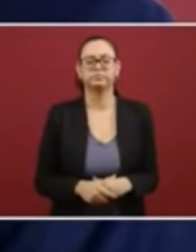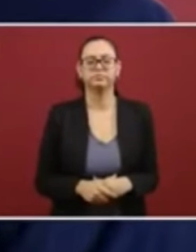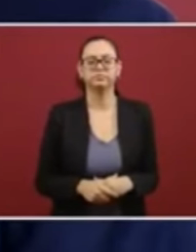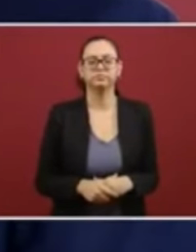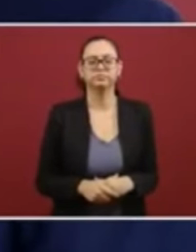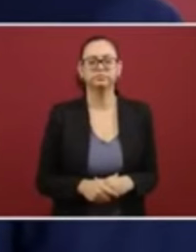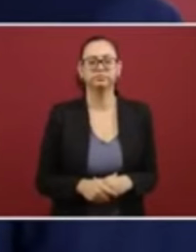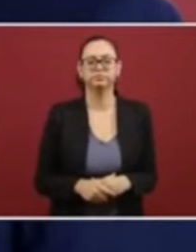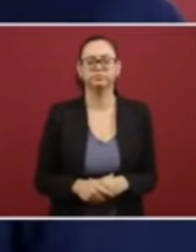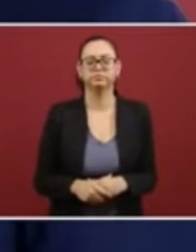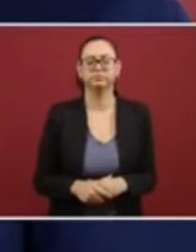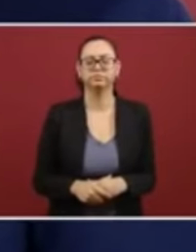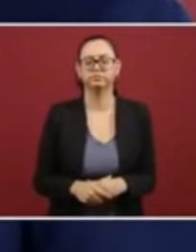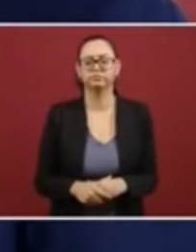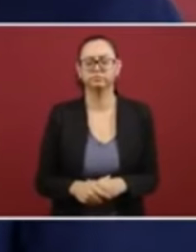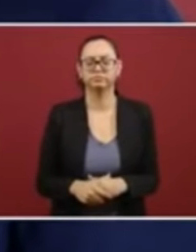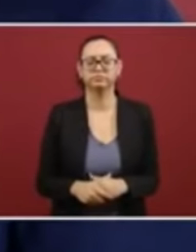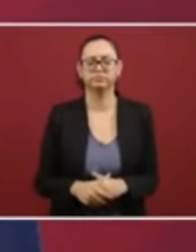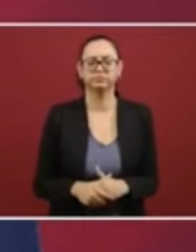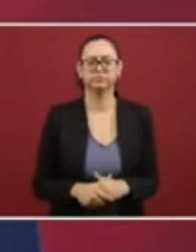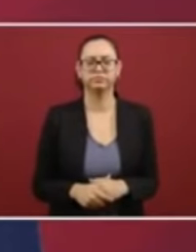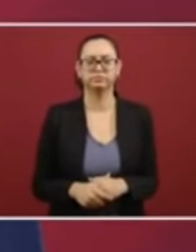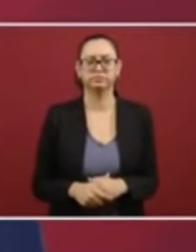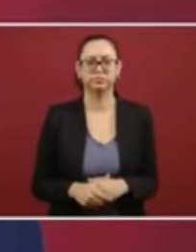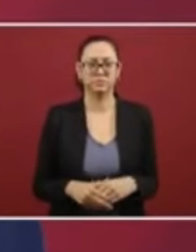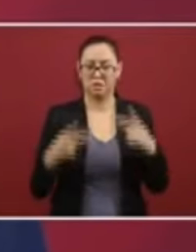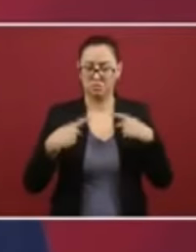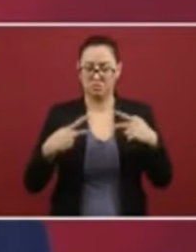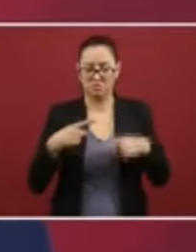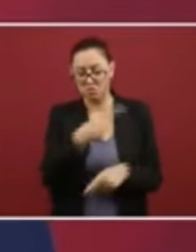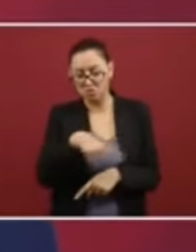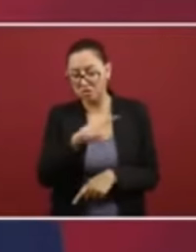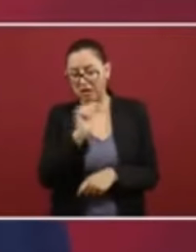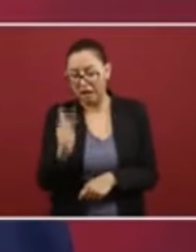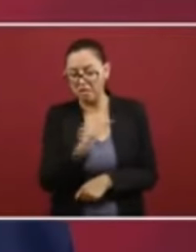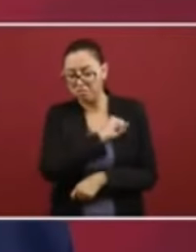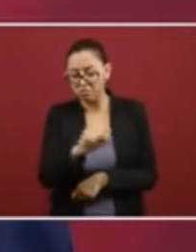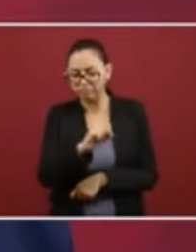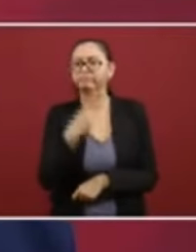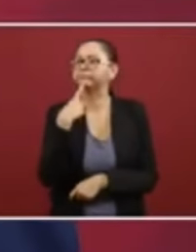que el que comete un delito es denunciado